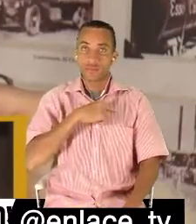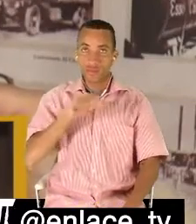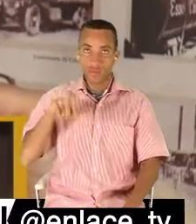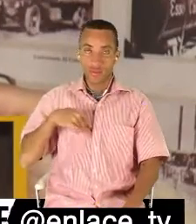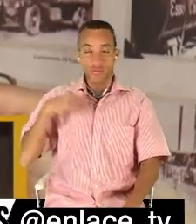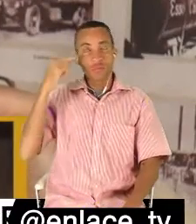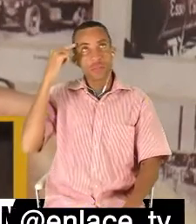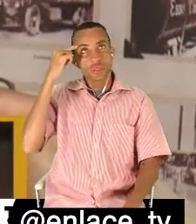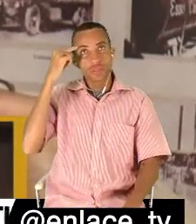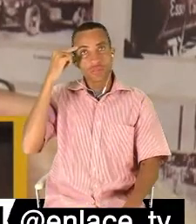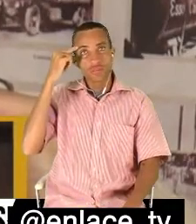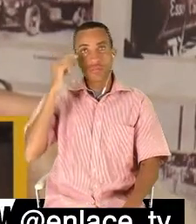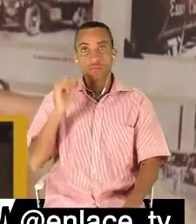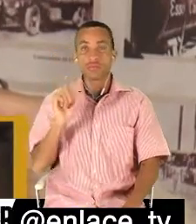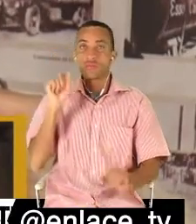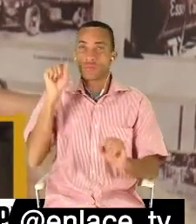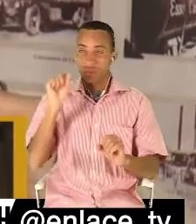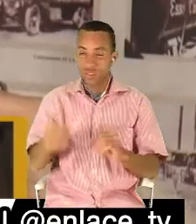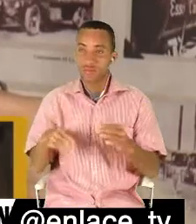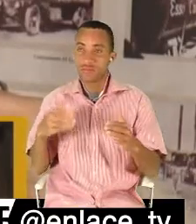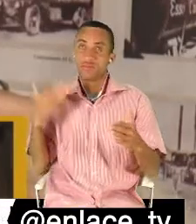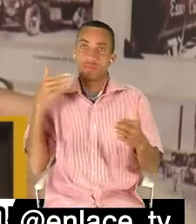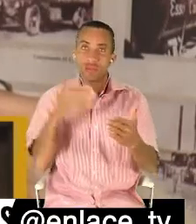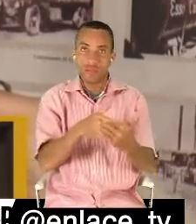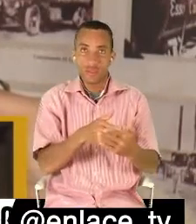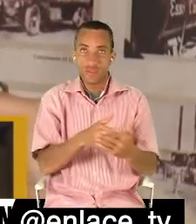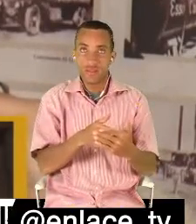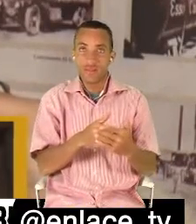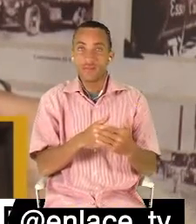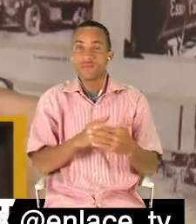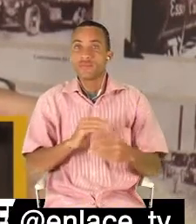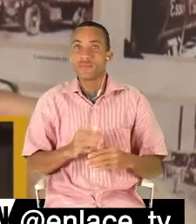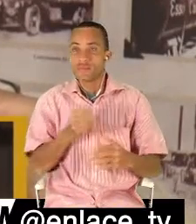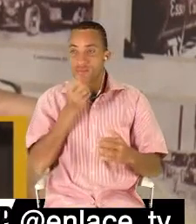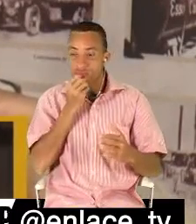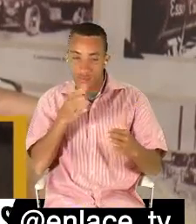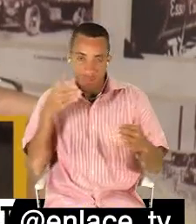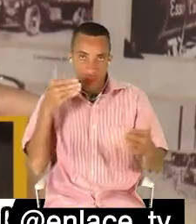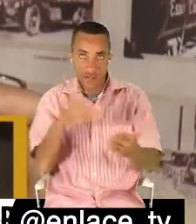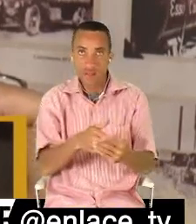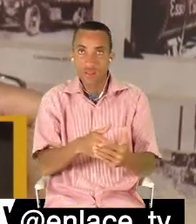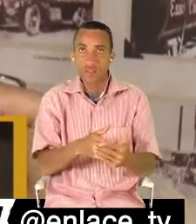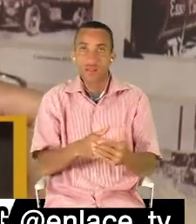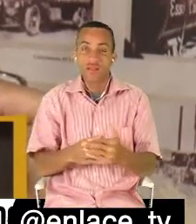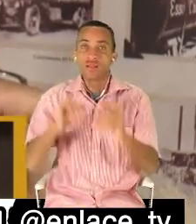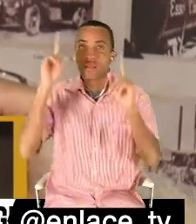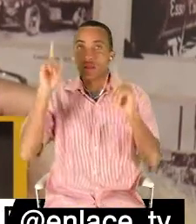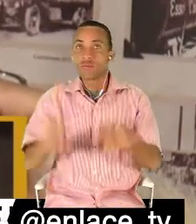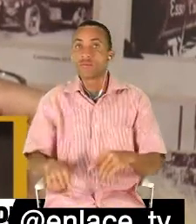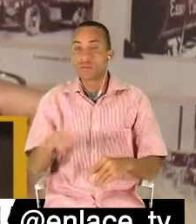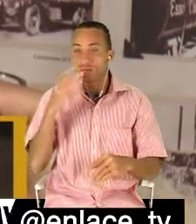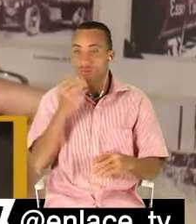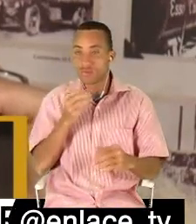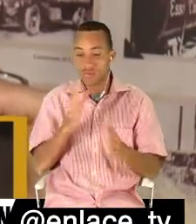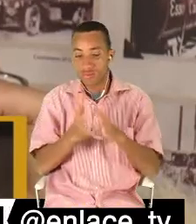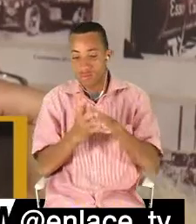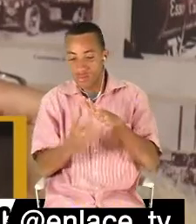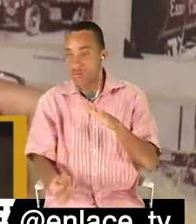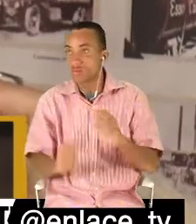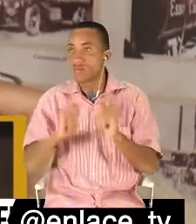en la posibilidad de demandar el decreto de emergencia sanitaria, cursar copia a la Procuraduría General y iniciar